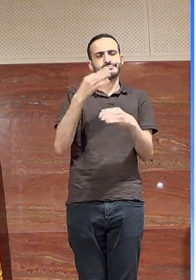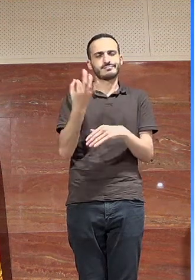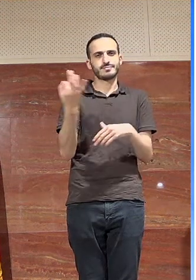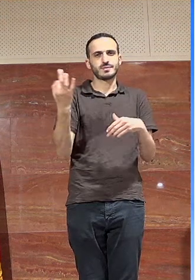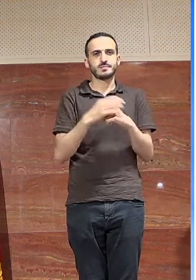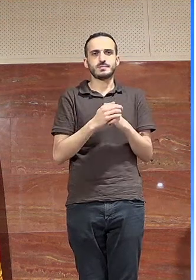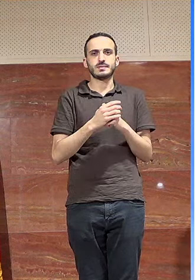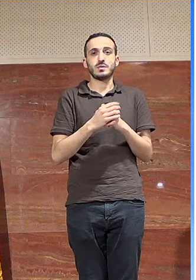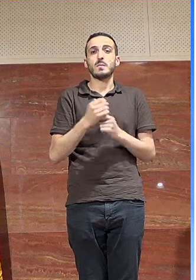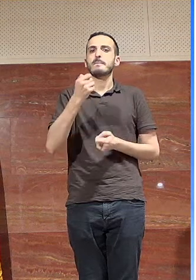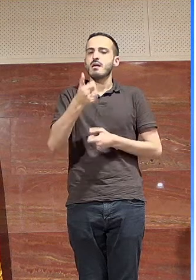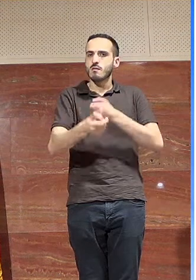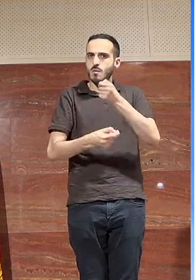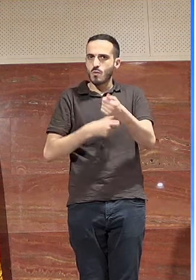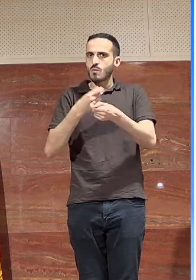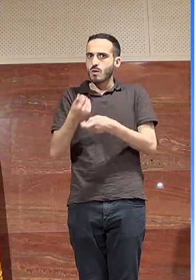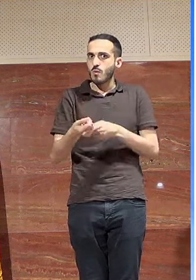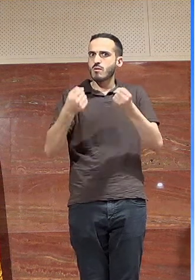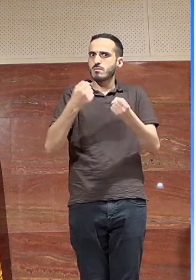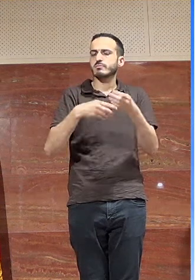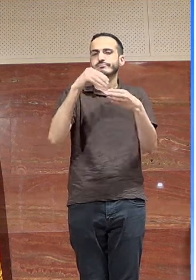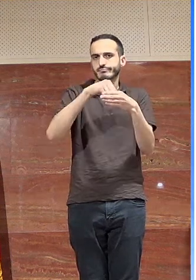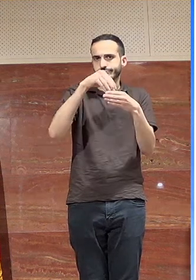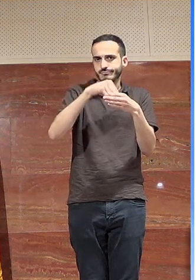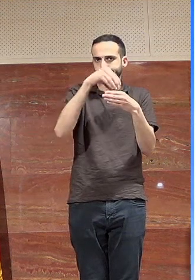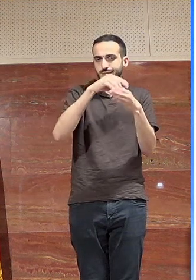están introduciendo paulatinamente, pero bueno, todavía falta